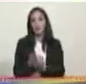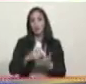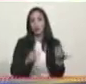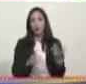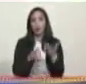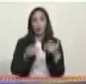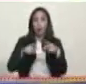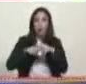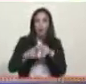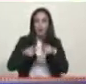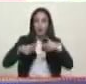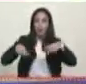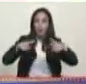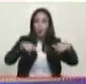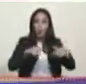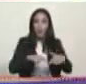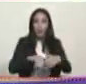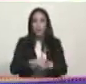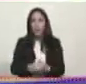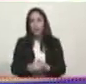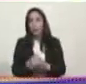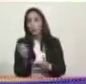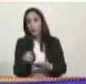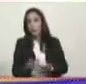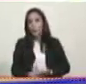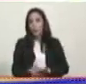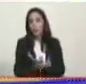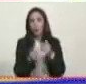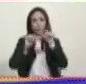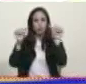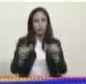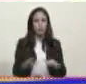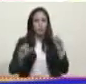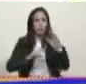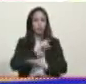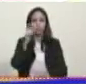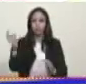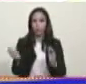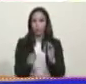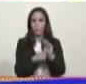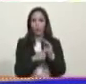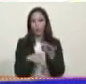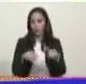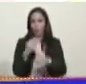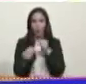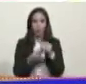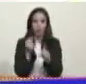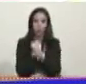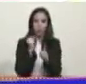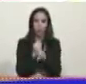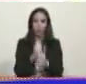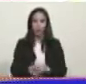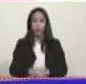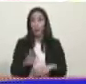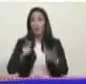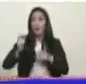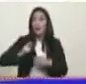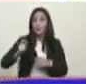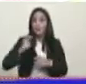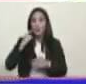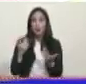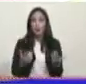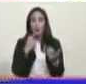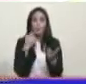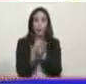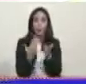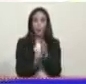de talleres, sino que también estaría dentro de todo un sistema global con el cual estamos nosotros trabajando. Y de allí la necesidad que estamos proponiéndole